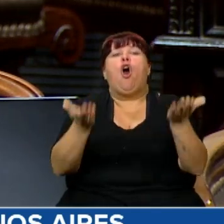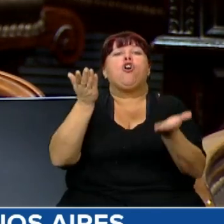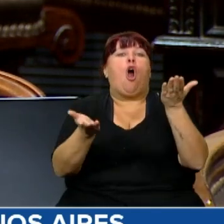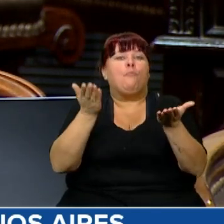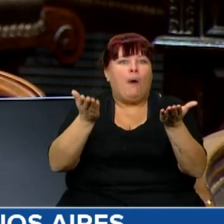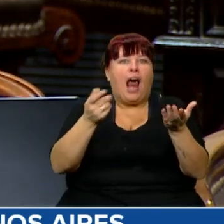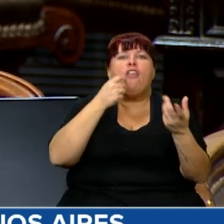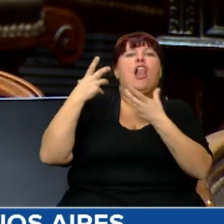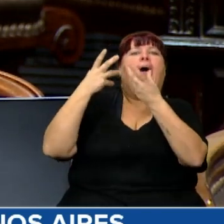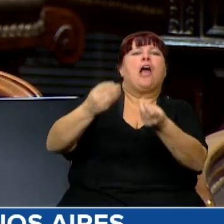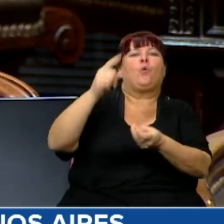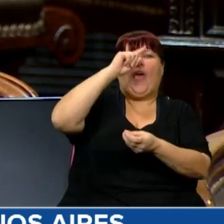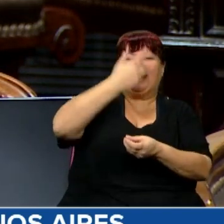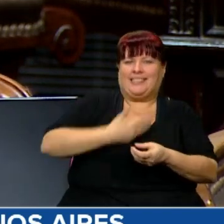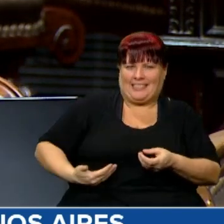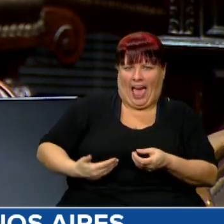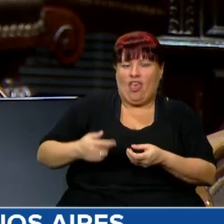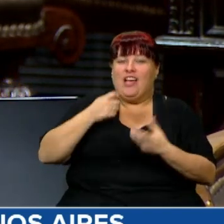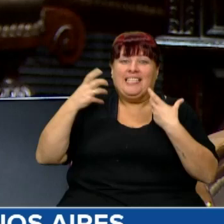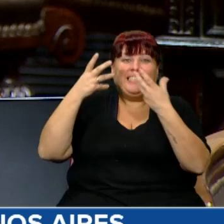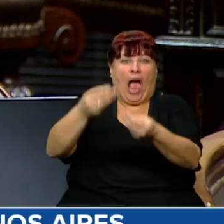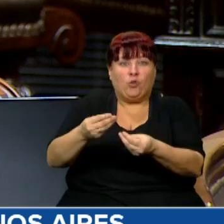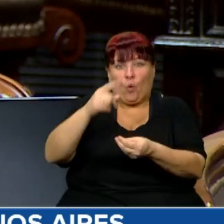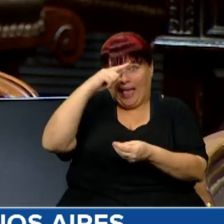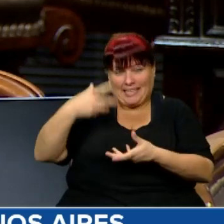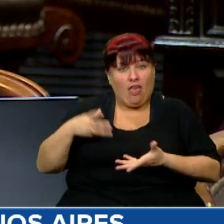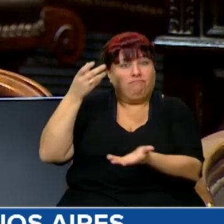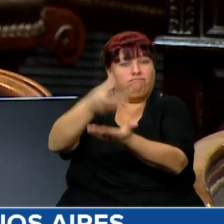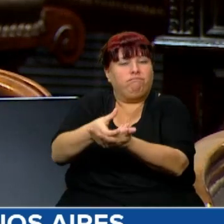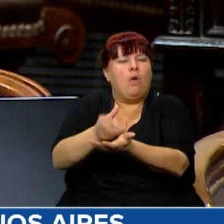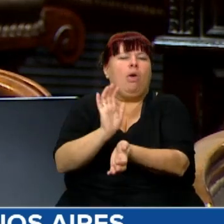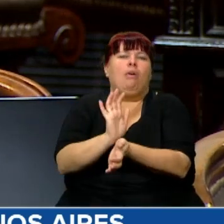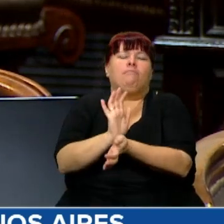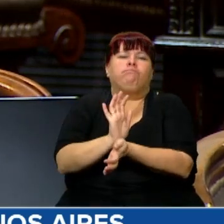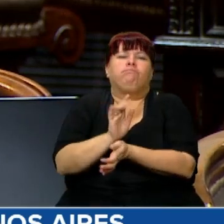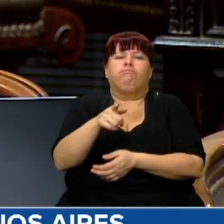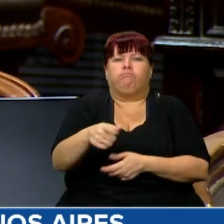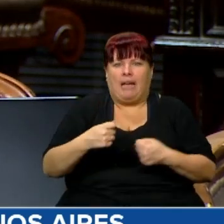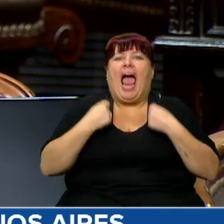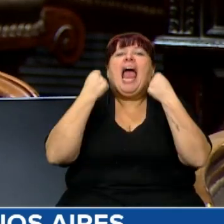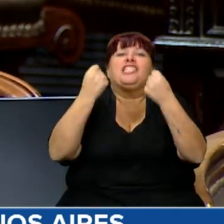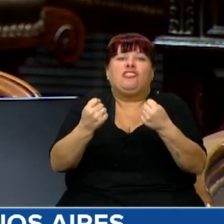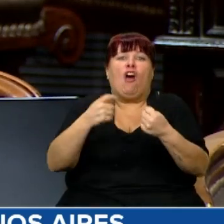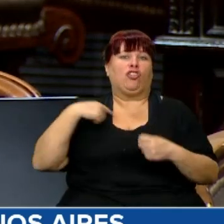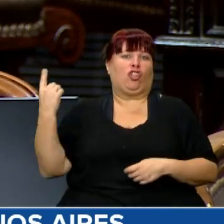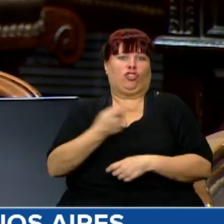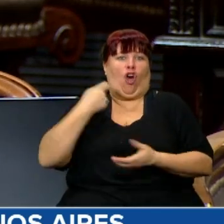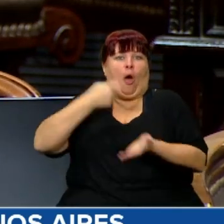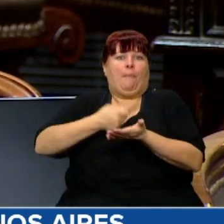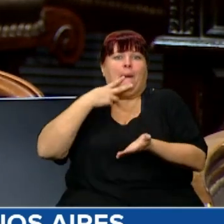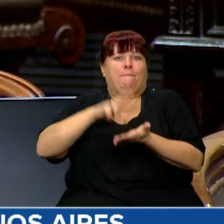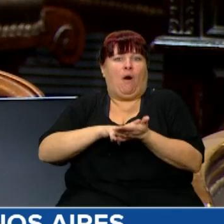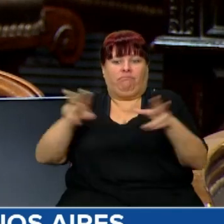a la asistencia que recibe el Estado, y cuando recibe esa asistencia la recibe con el esfuerzo de todos los contribuyentes que